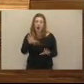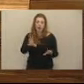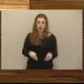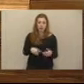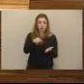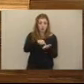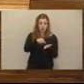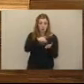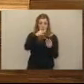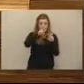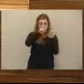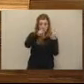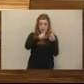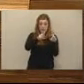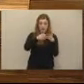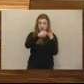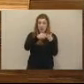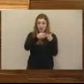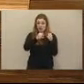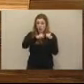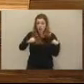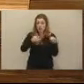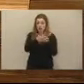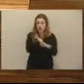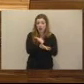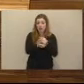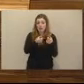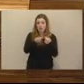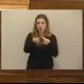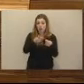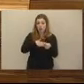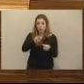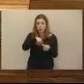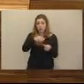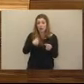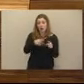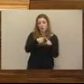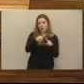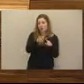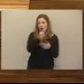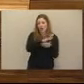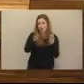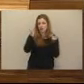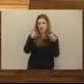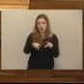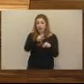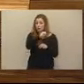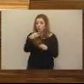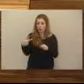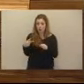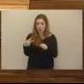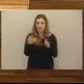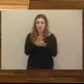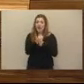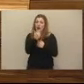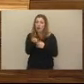transnacionales que inundarán nuestros mercados con productos ya sin garantías, cuyo resultado será algo